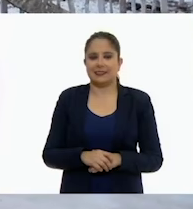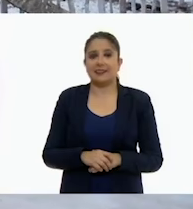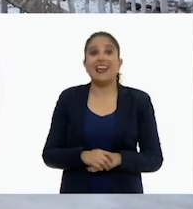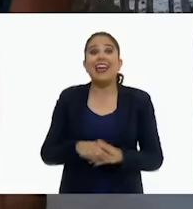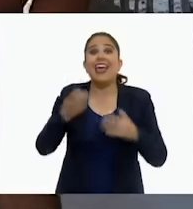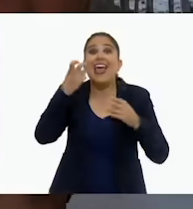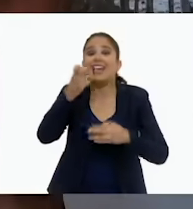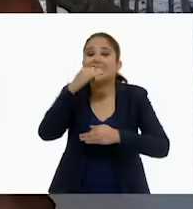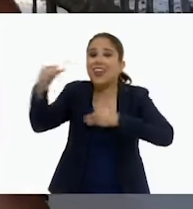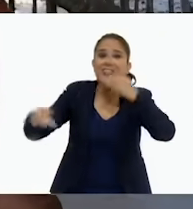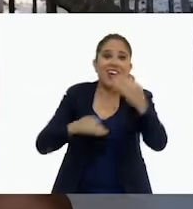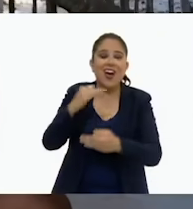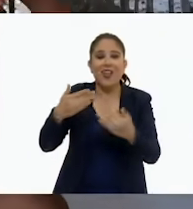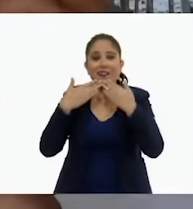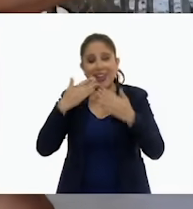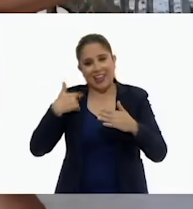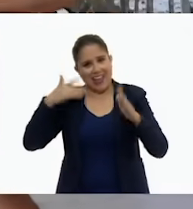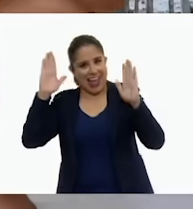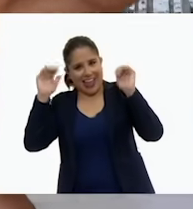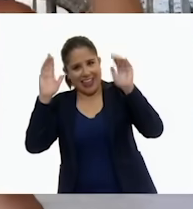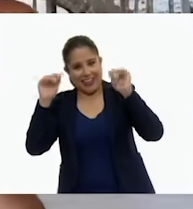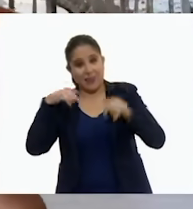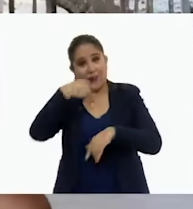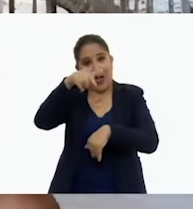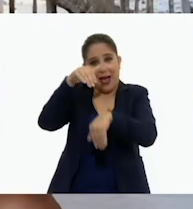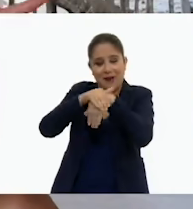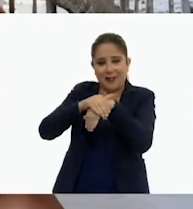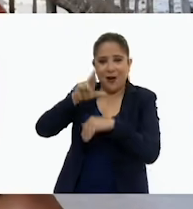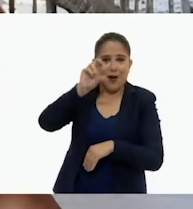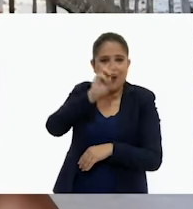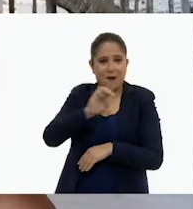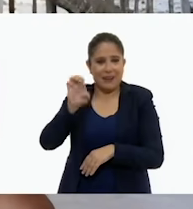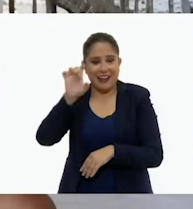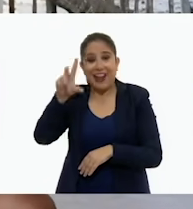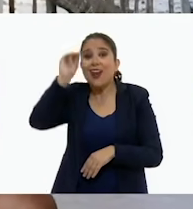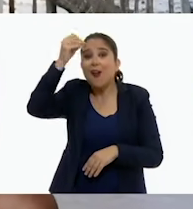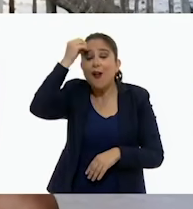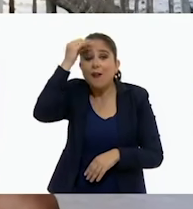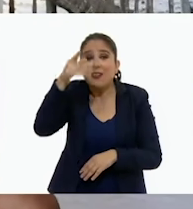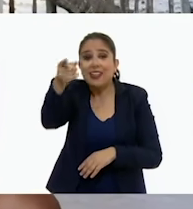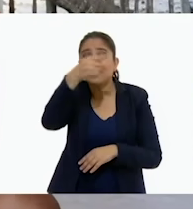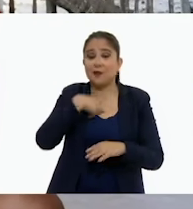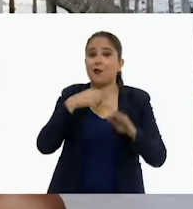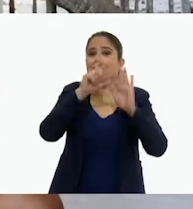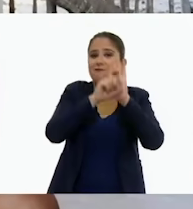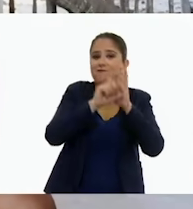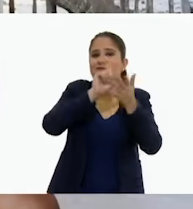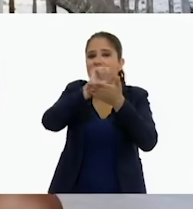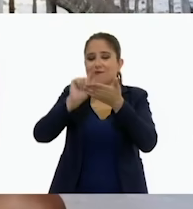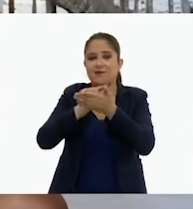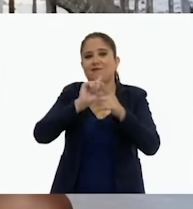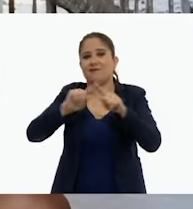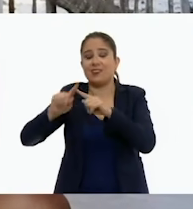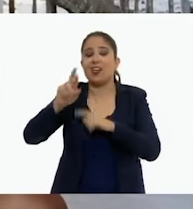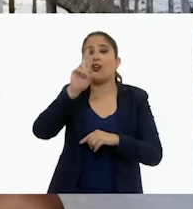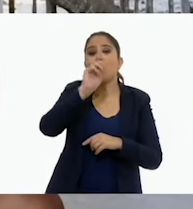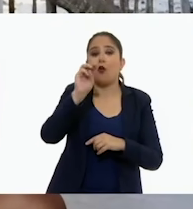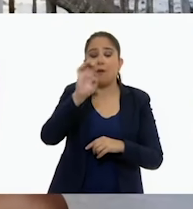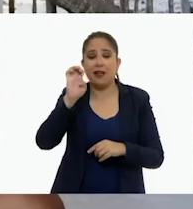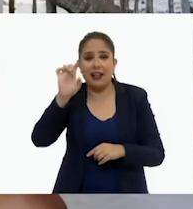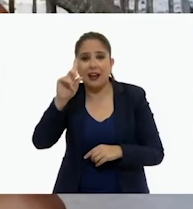¡Eso es todo, amigos! ¡Yo me despido! ¡Soy mi amigo! ¡Rommel Pacheco! ¡No se olviden seguirme en mis redes! ¡Como Rommel